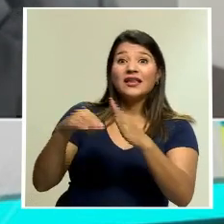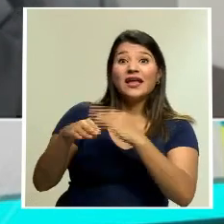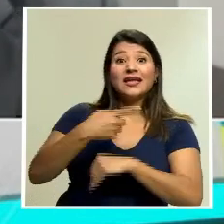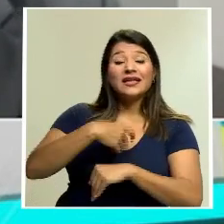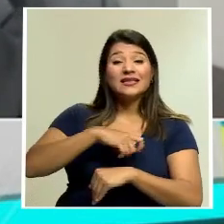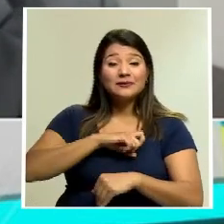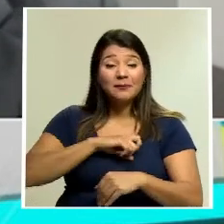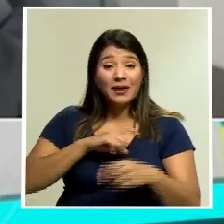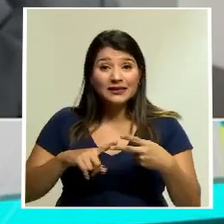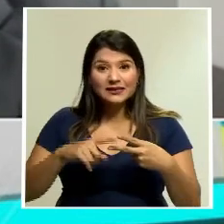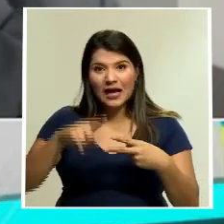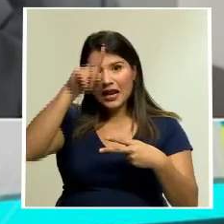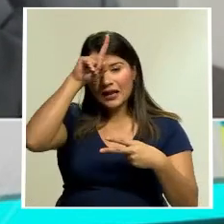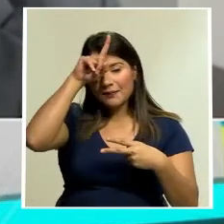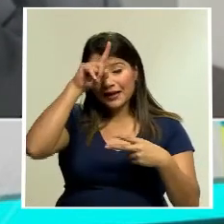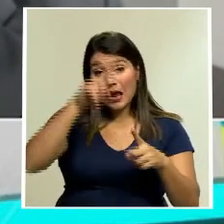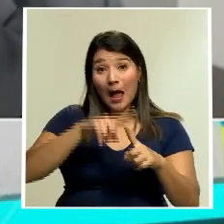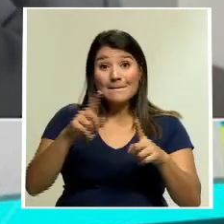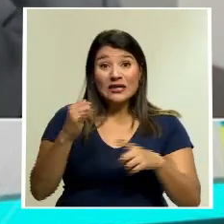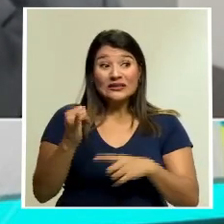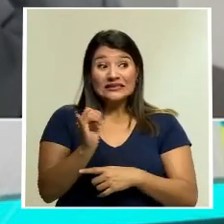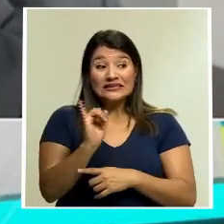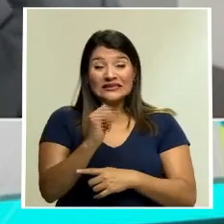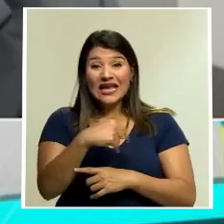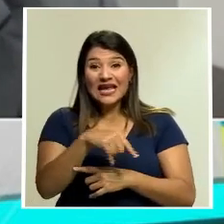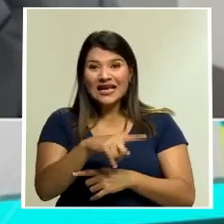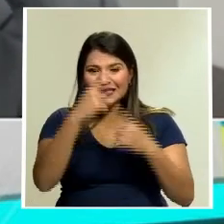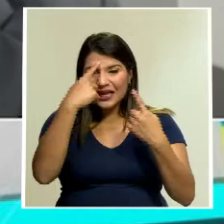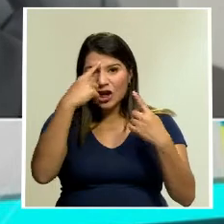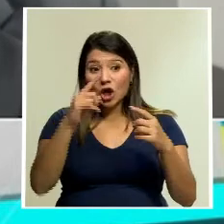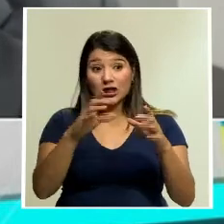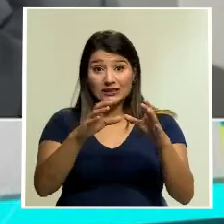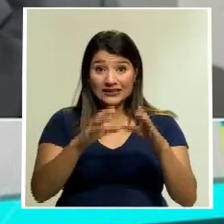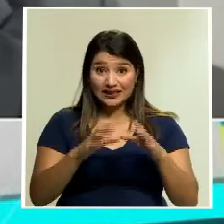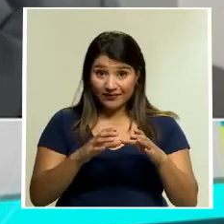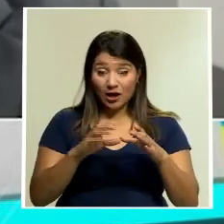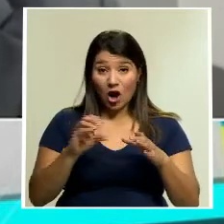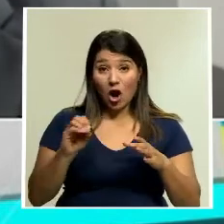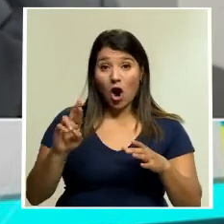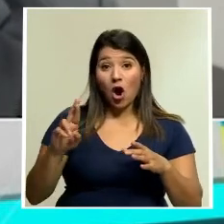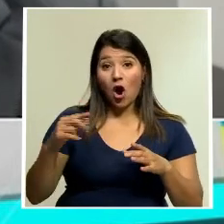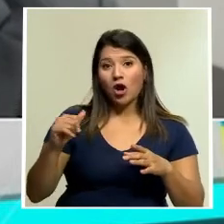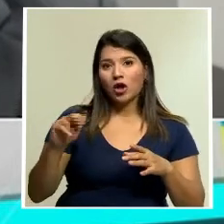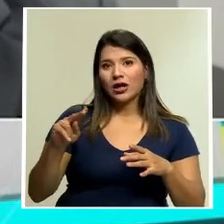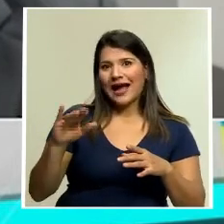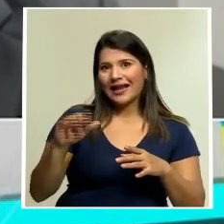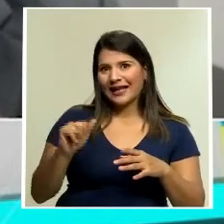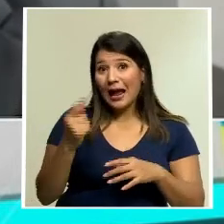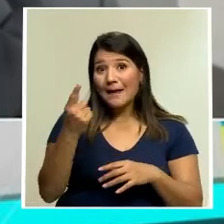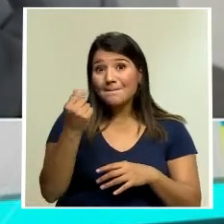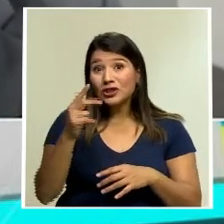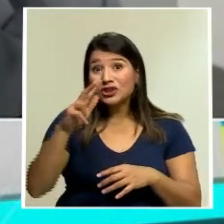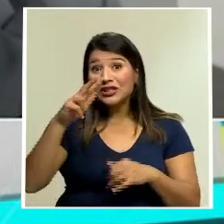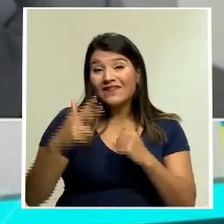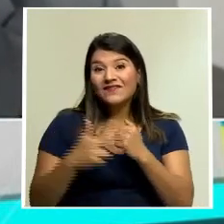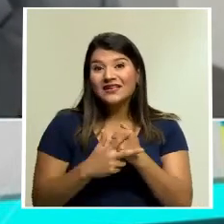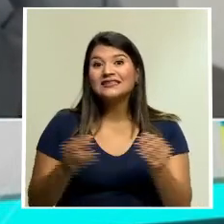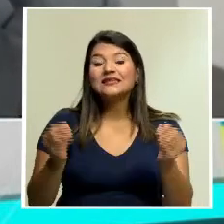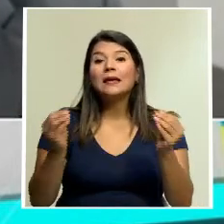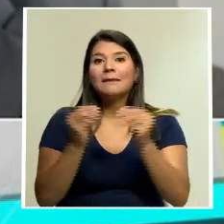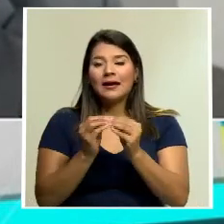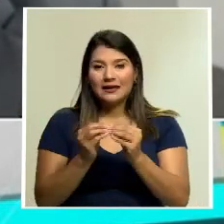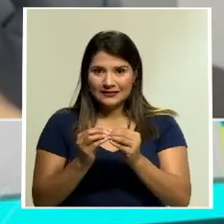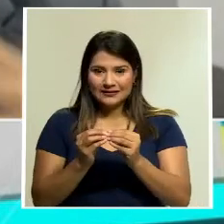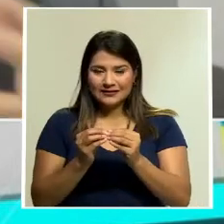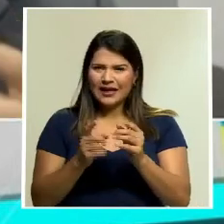eso, si se certifican orgánico, tiene un precio de 3 veces más de que si no lo